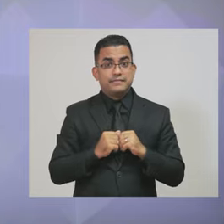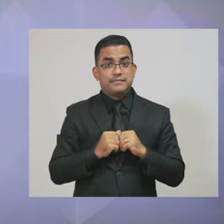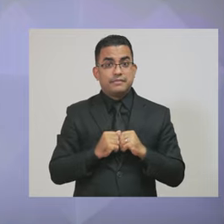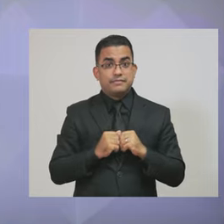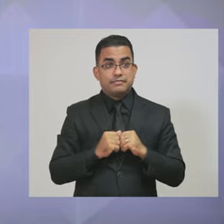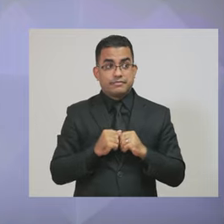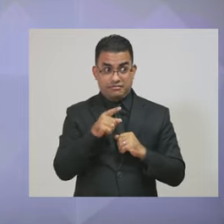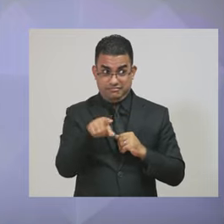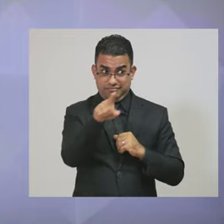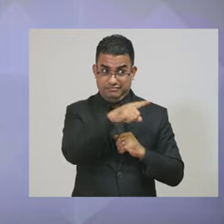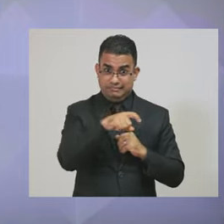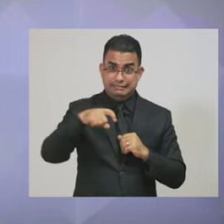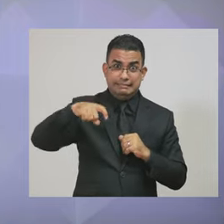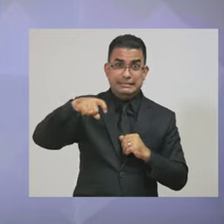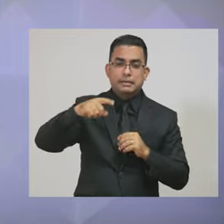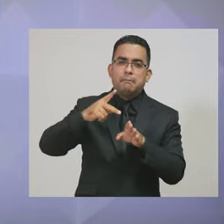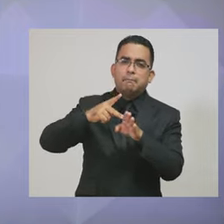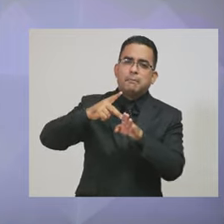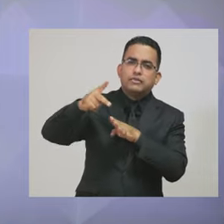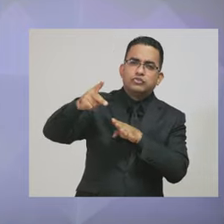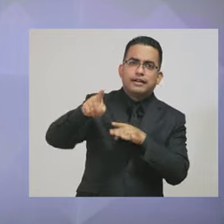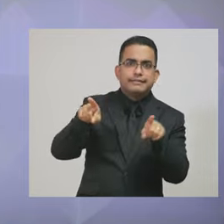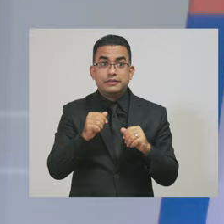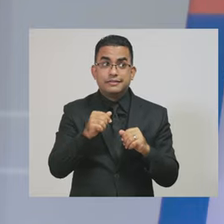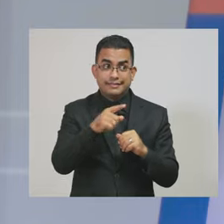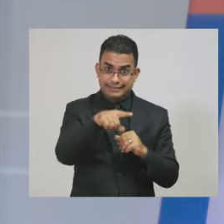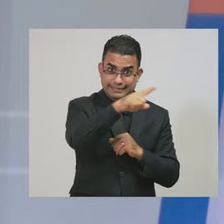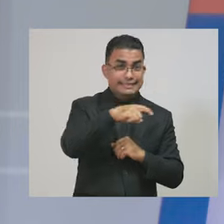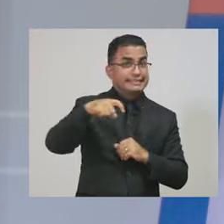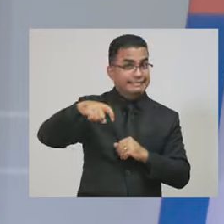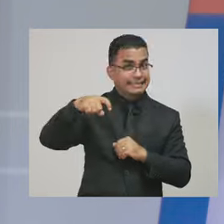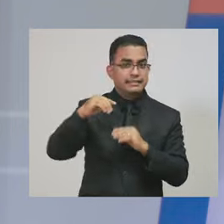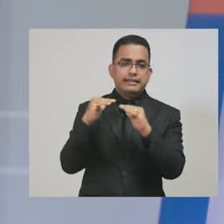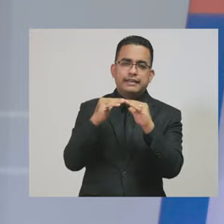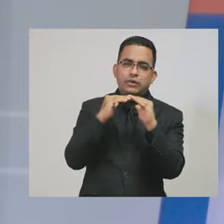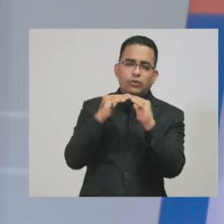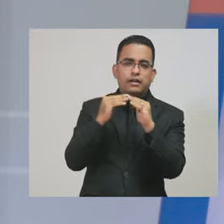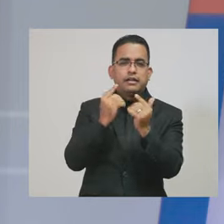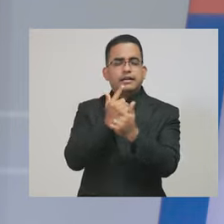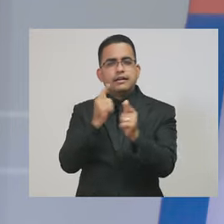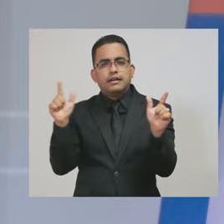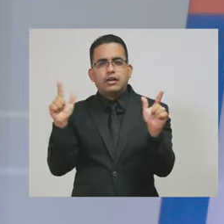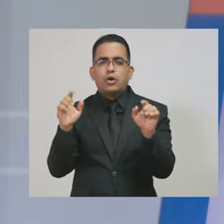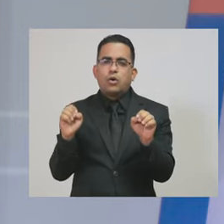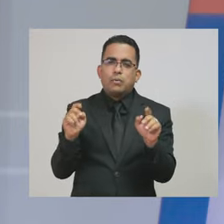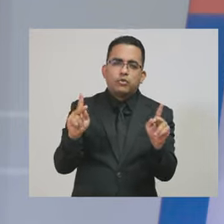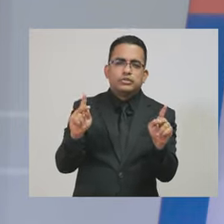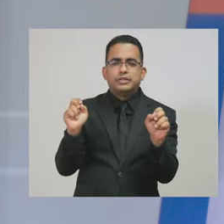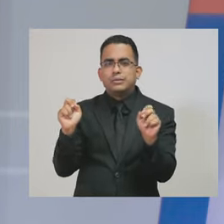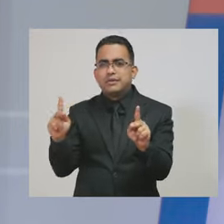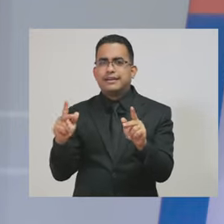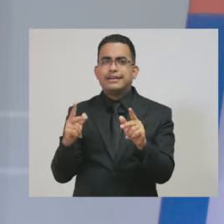además de la persona y el profesional que demanda a esta sociedad la cual necesita igualdad